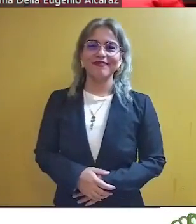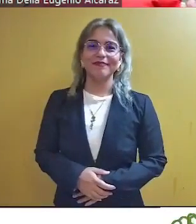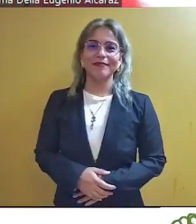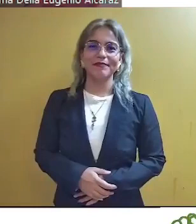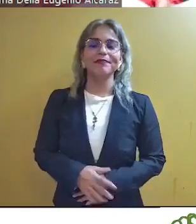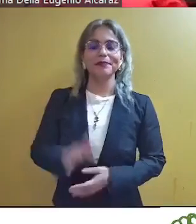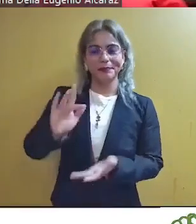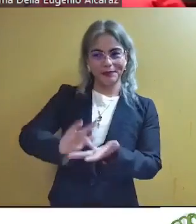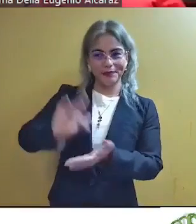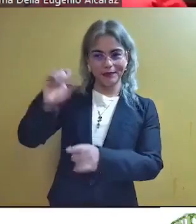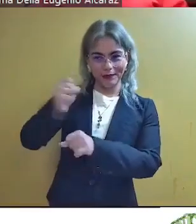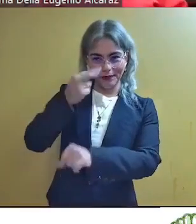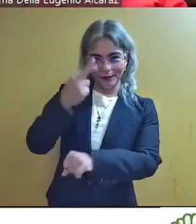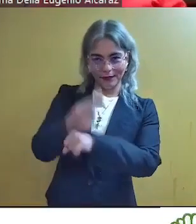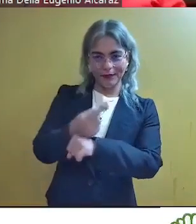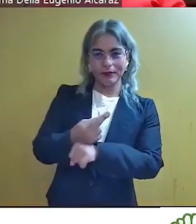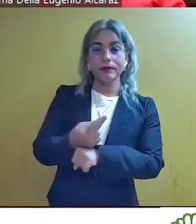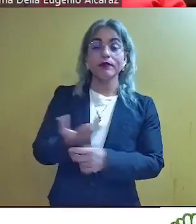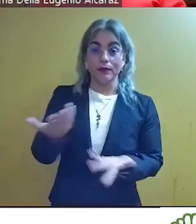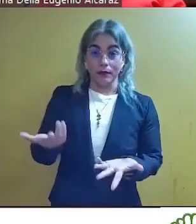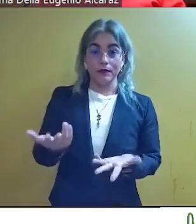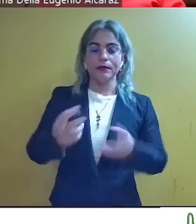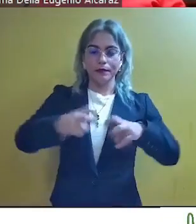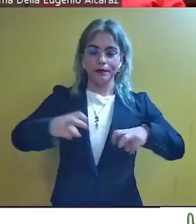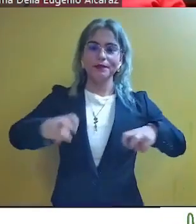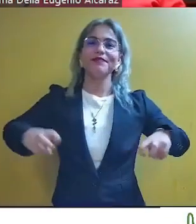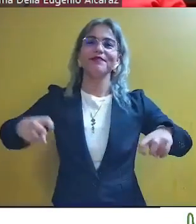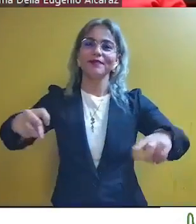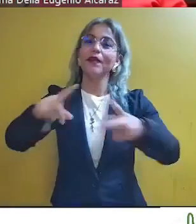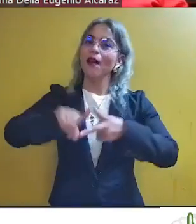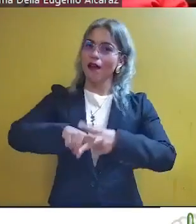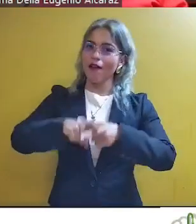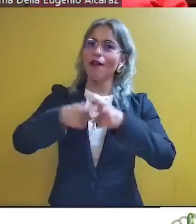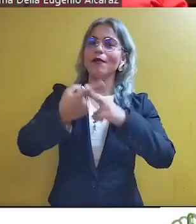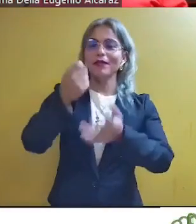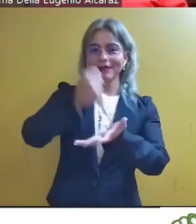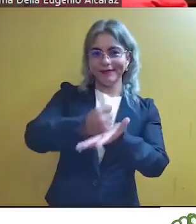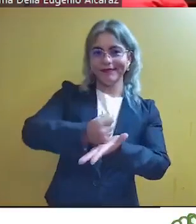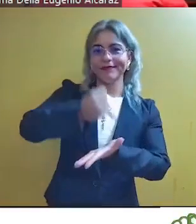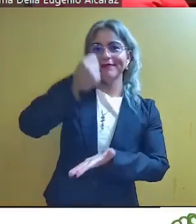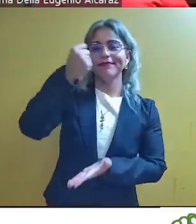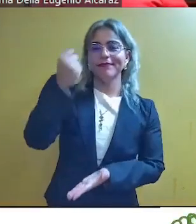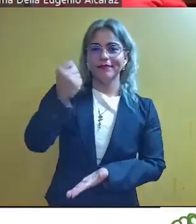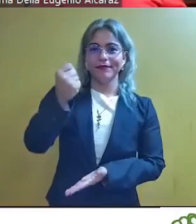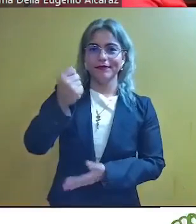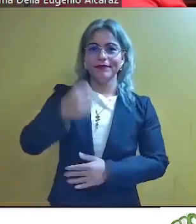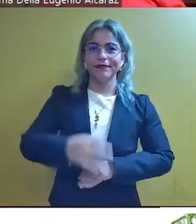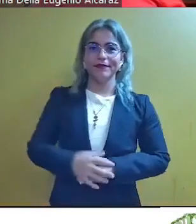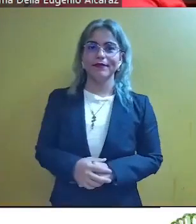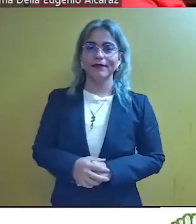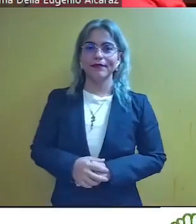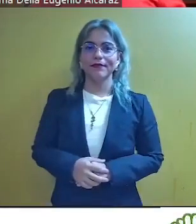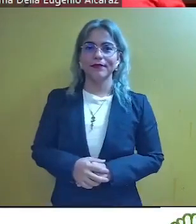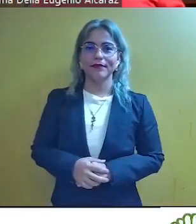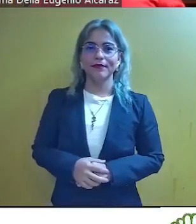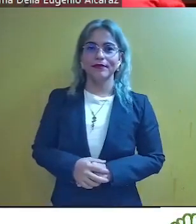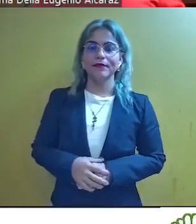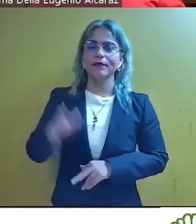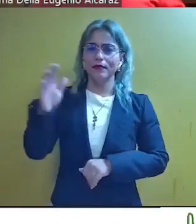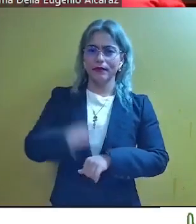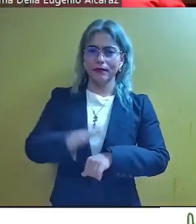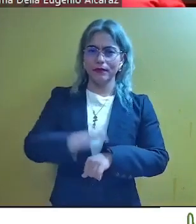Gracias, secretario. En consecuencia, se declara abierta la presente sesión. Les solicito